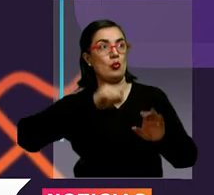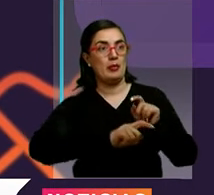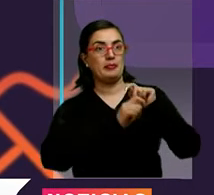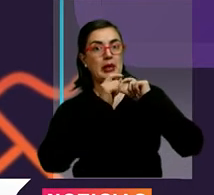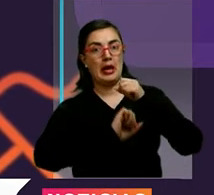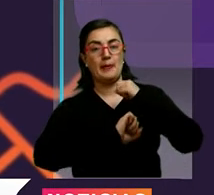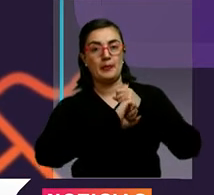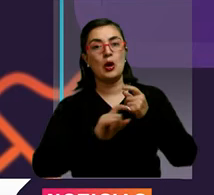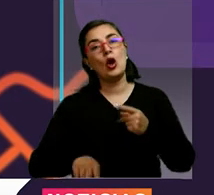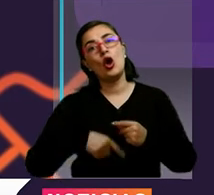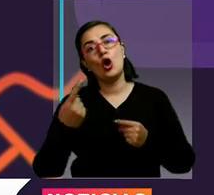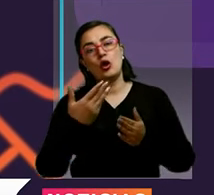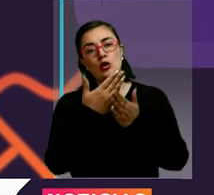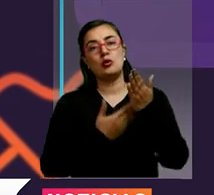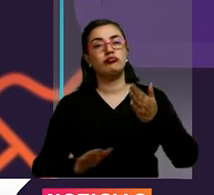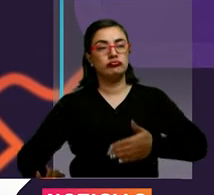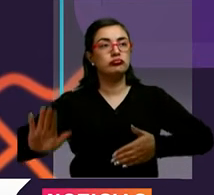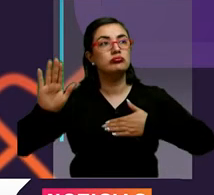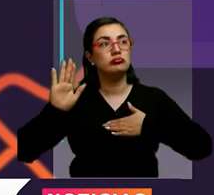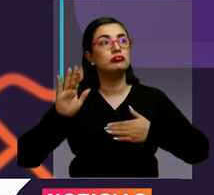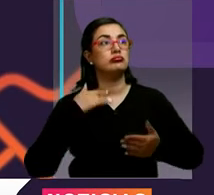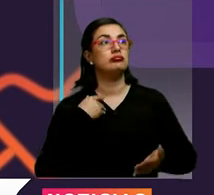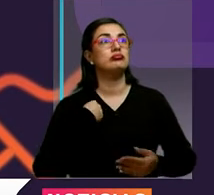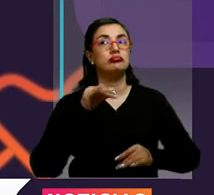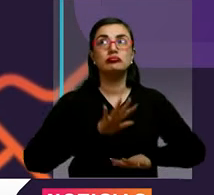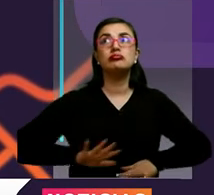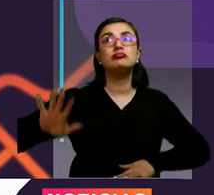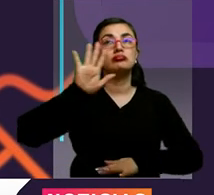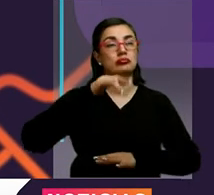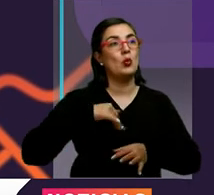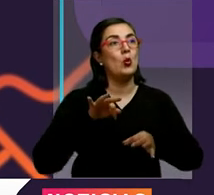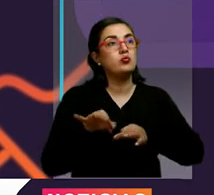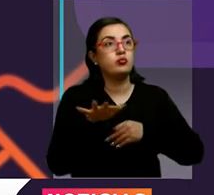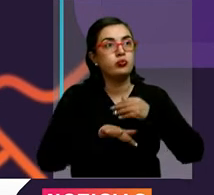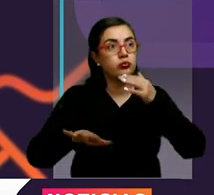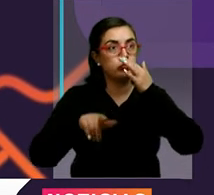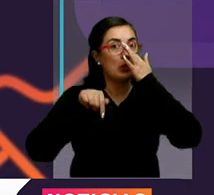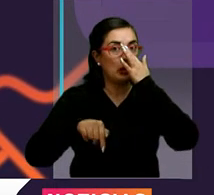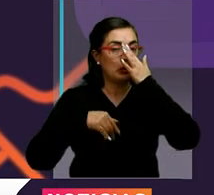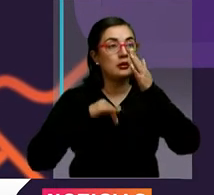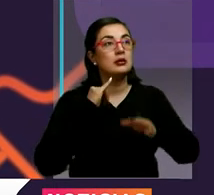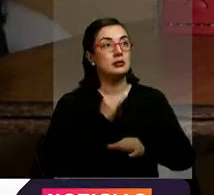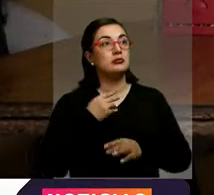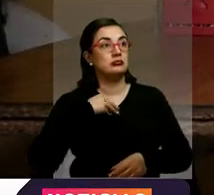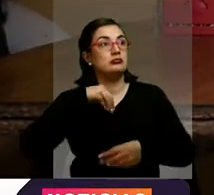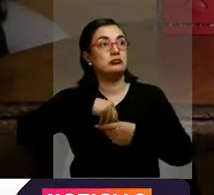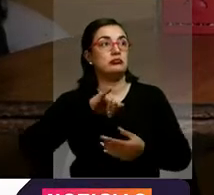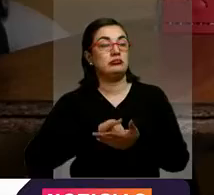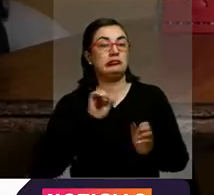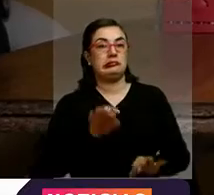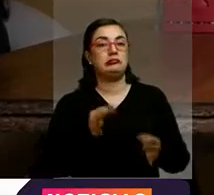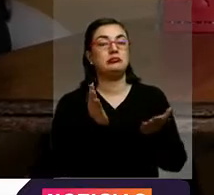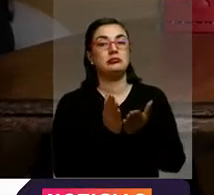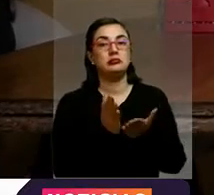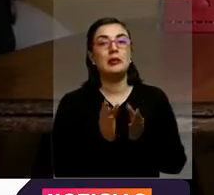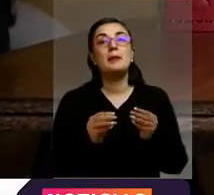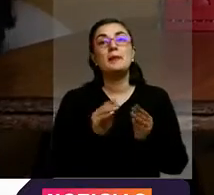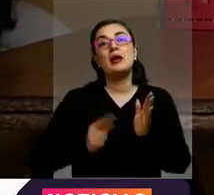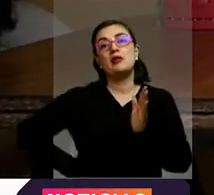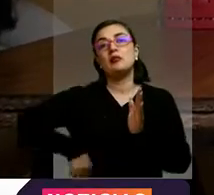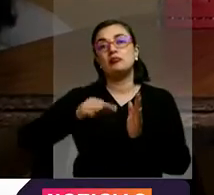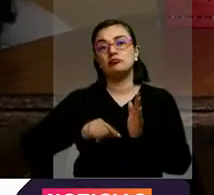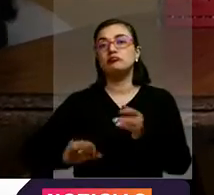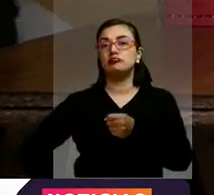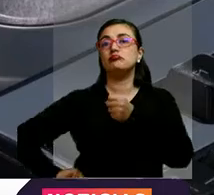presentar una declaración juramentada en la que se indique el departamento, municipio e institución educativa a la que pertenecen, junto con la afirmación de que el